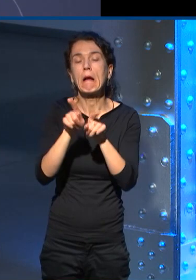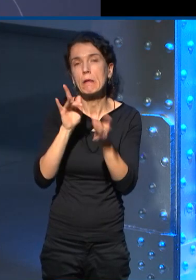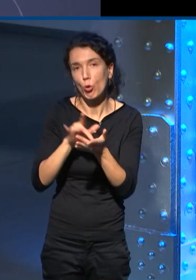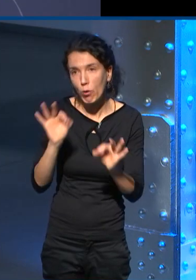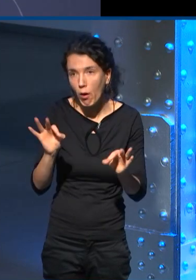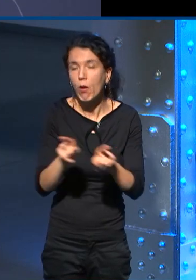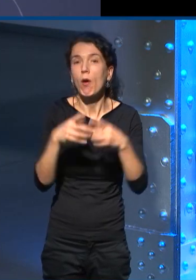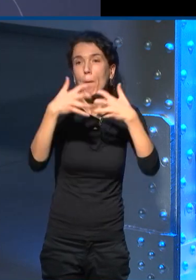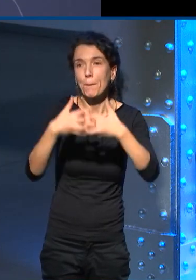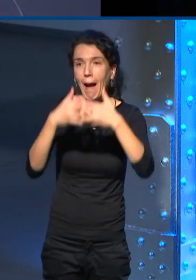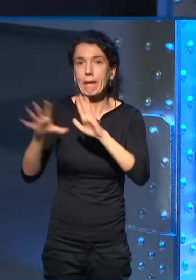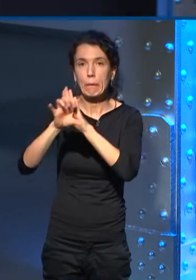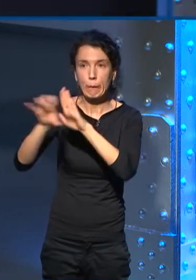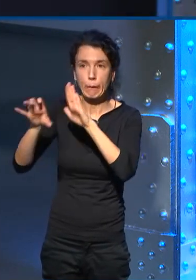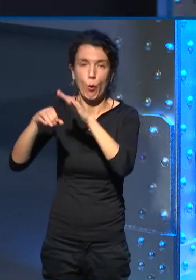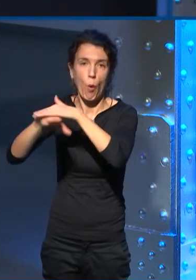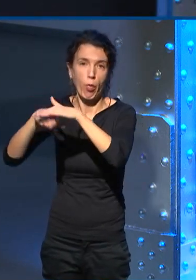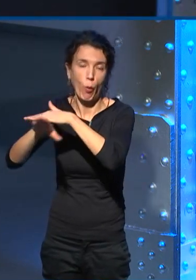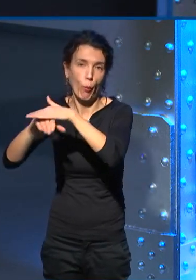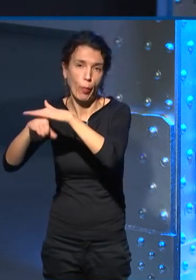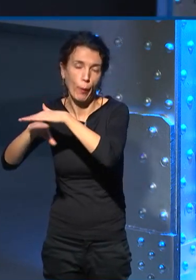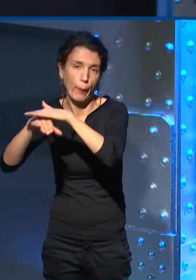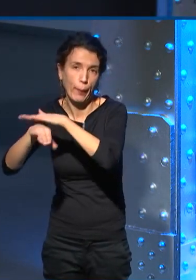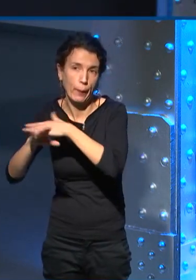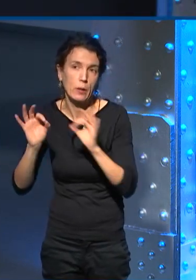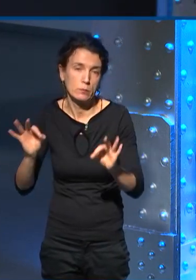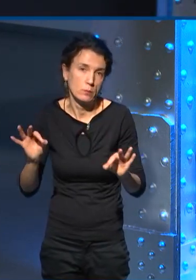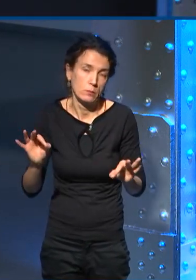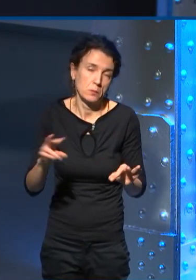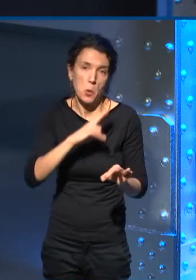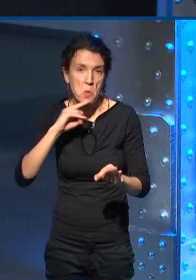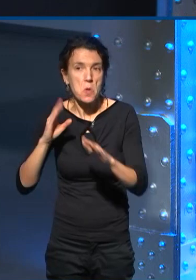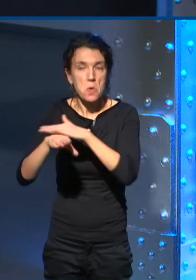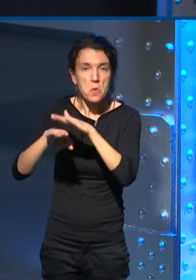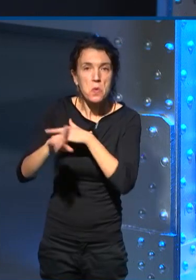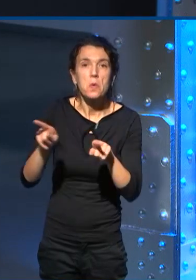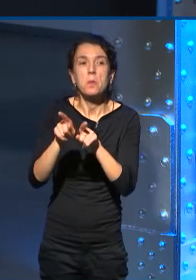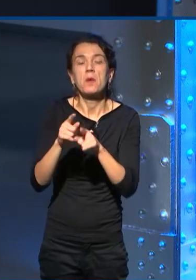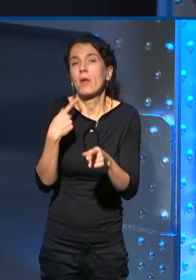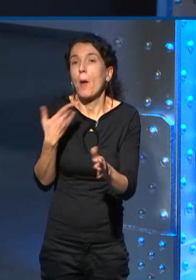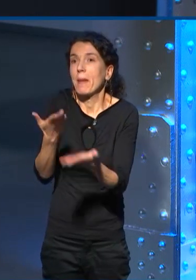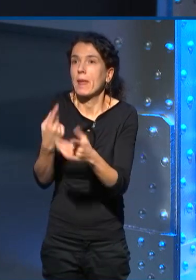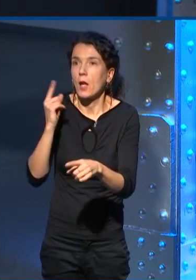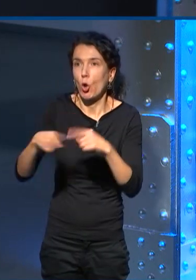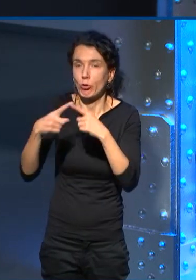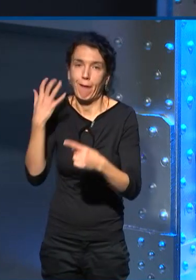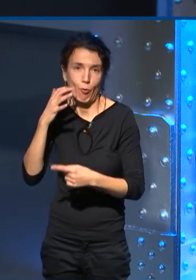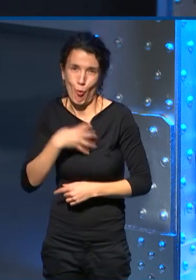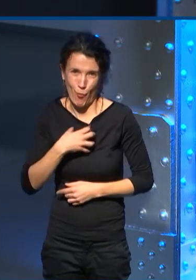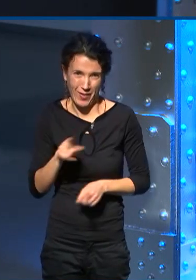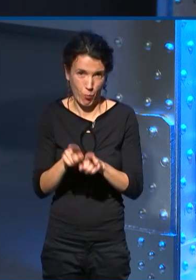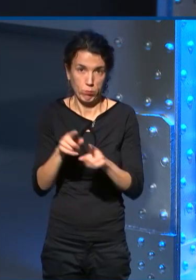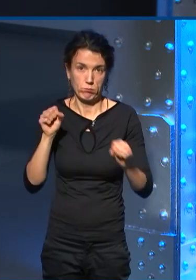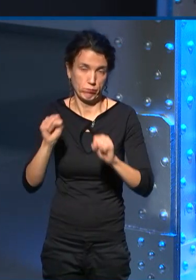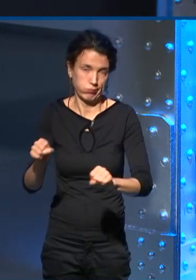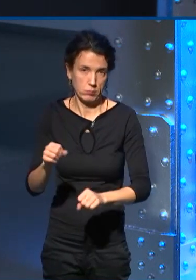y el rover está ese tiempo operando con unos comandos que se han quedado ahí apilados, también conservadores, no se le pide que haga locuras en ese tiempo, obviamente. Bueno, una foto curiosa,